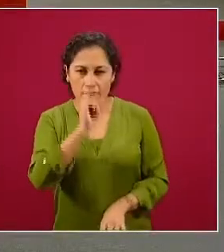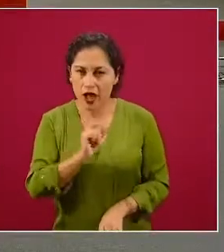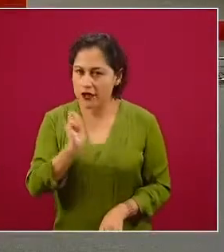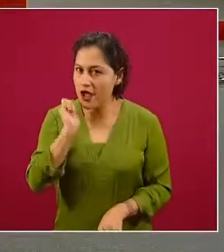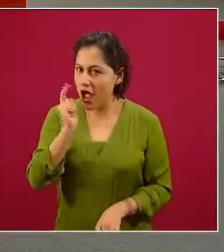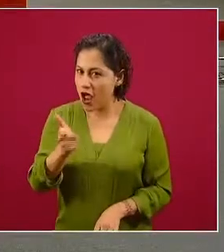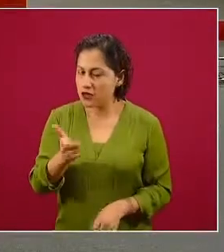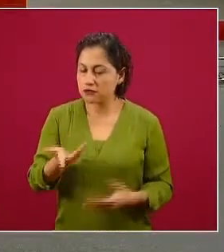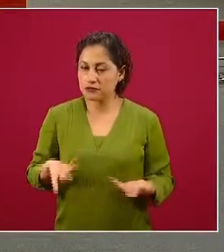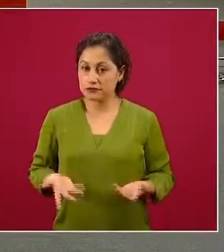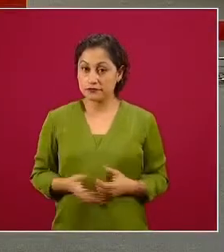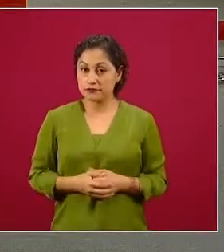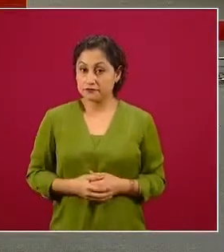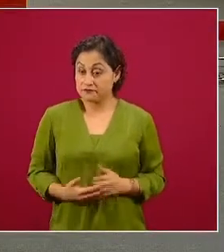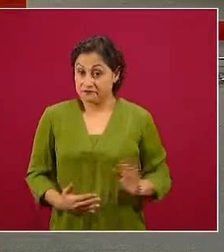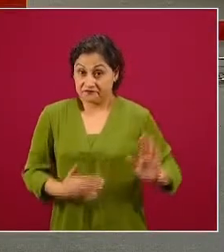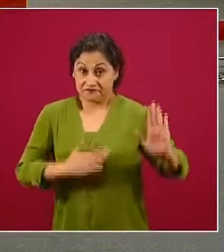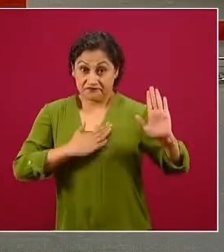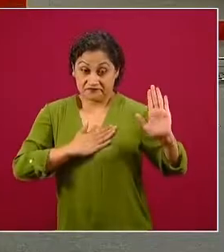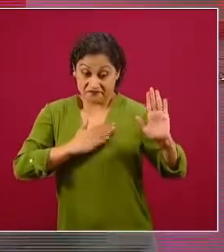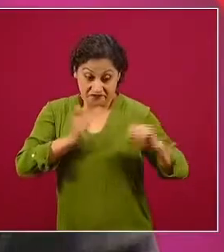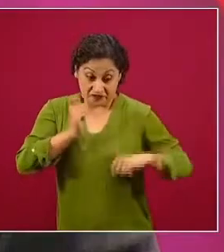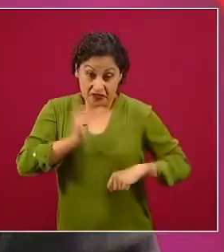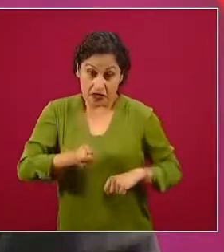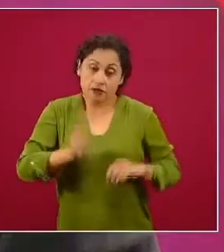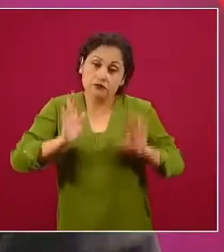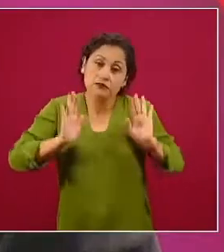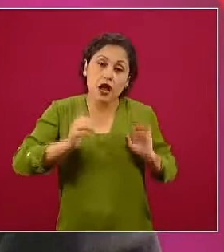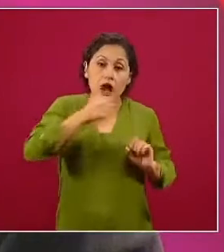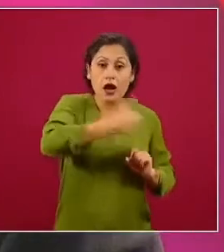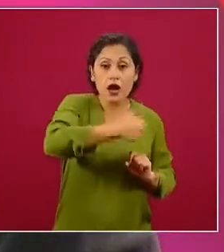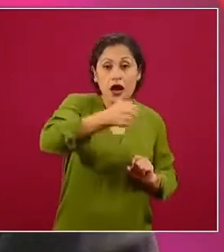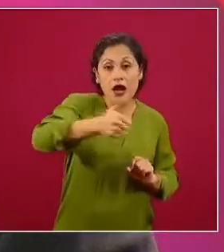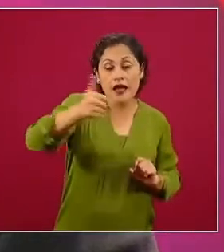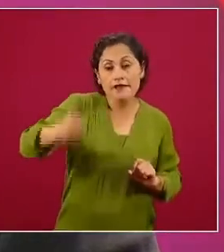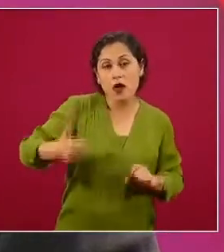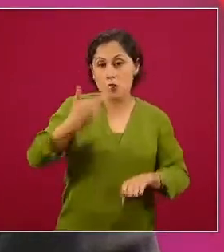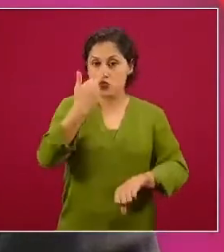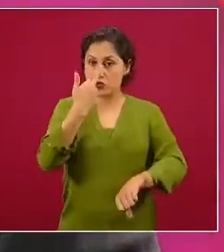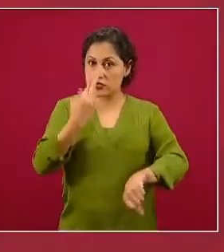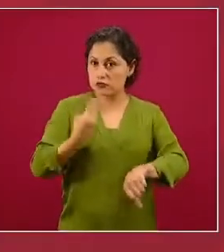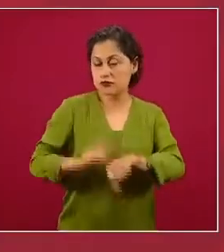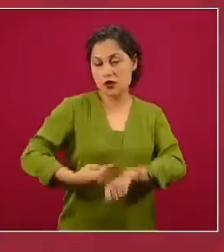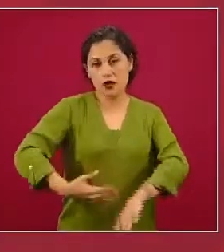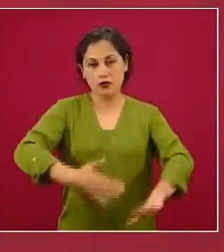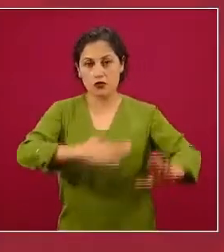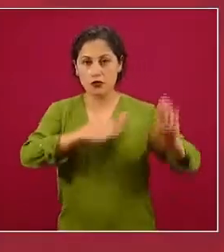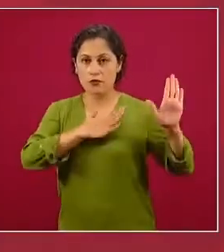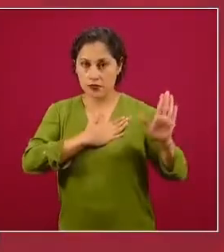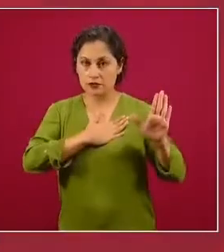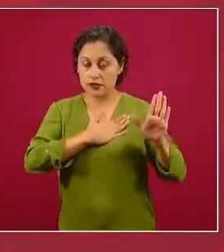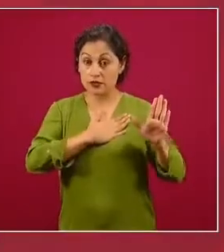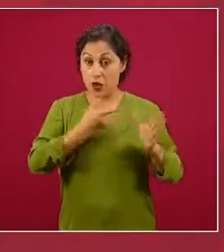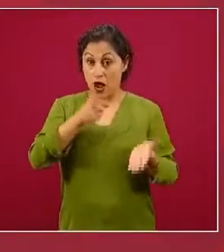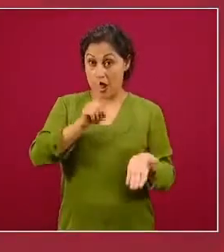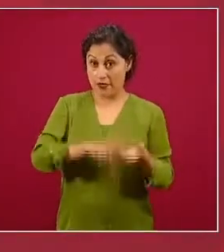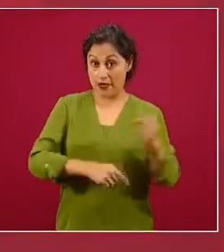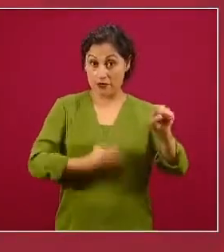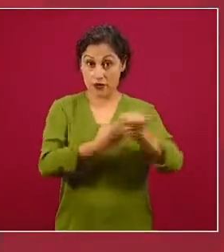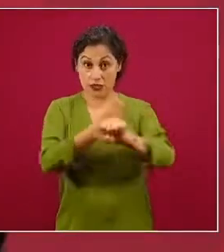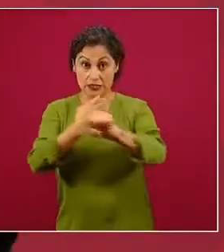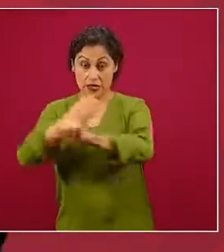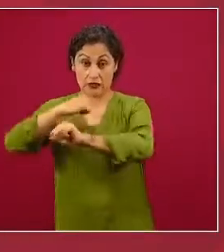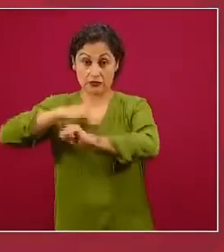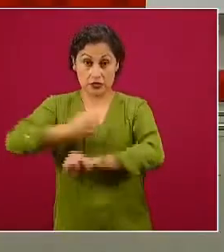Pues la garantía es el compromiso, la responsabilidad, que obviamente es no solamente moral de las autoridades sanitarias y de todo el